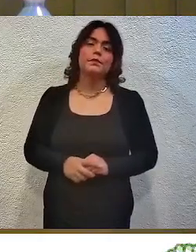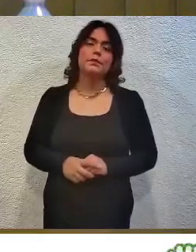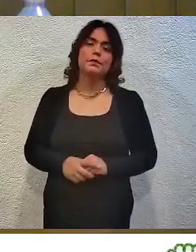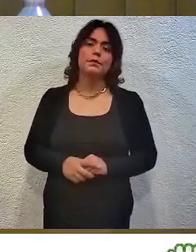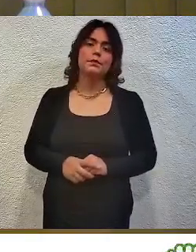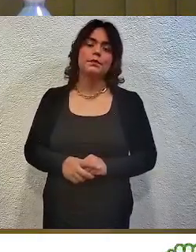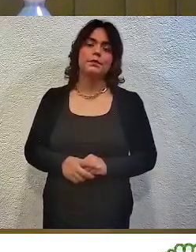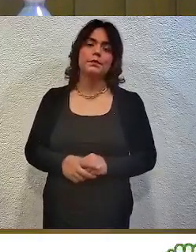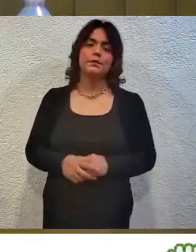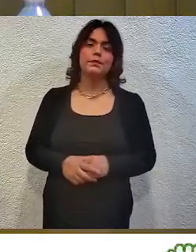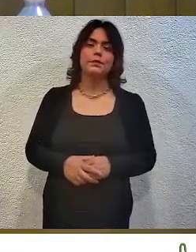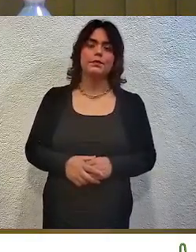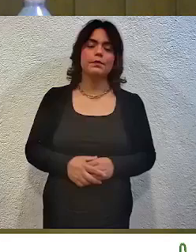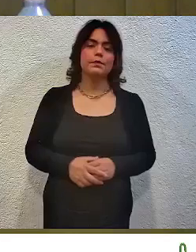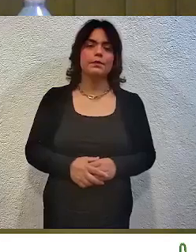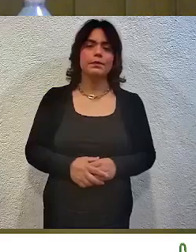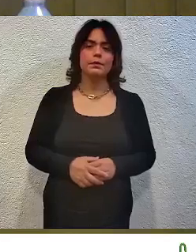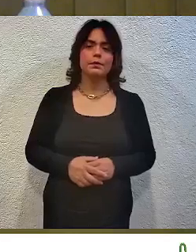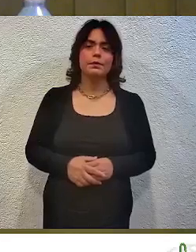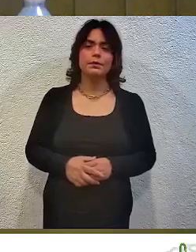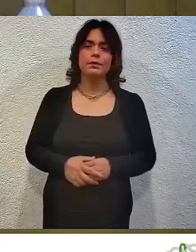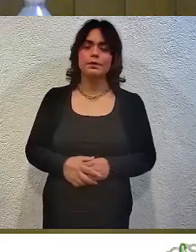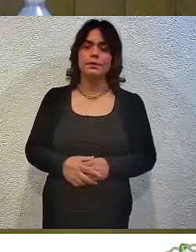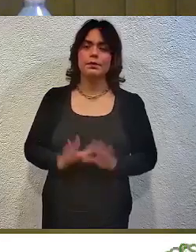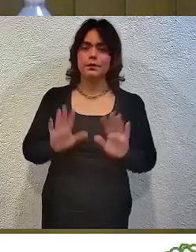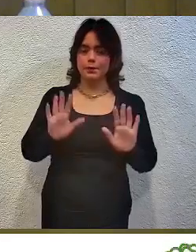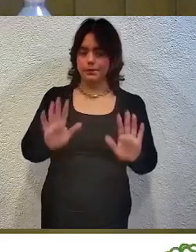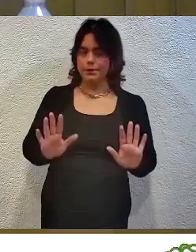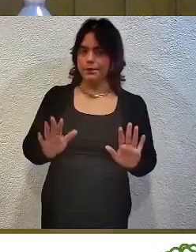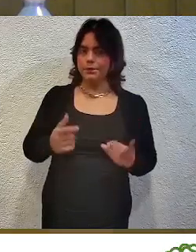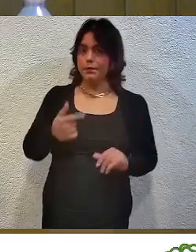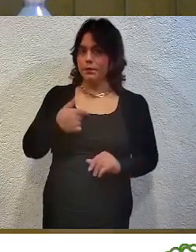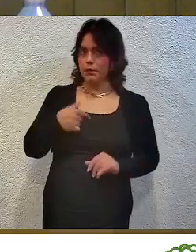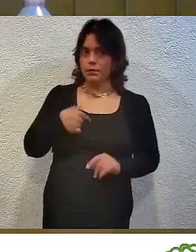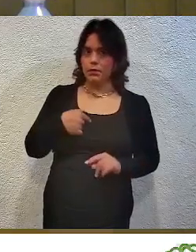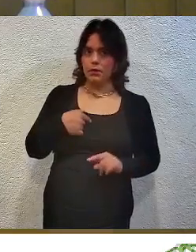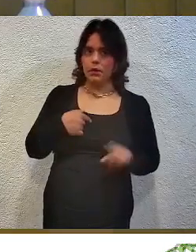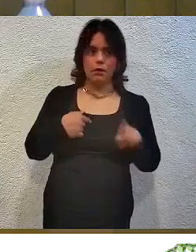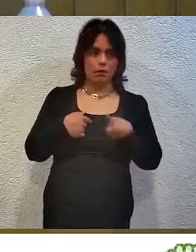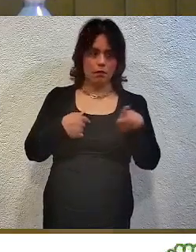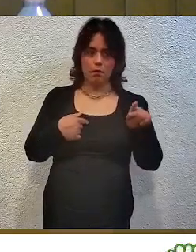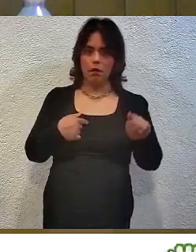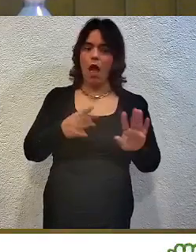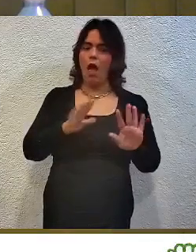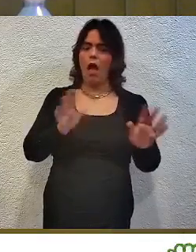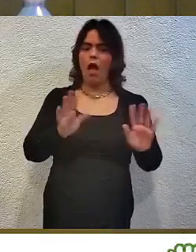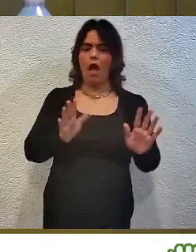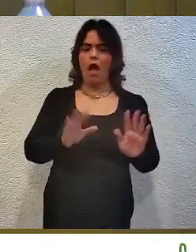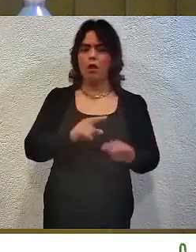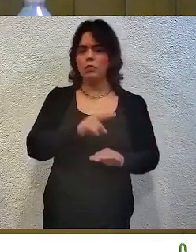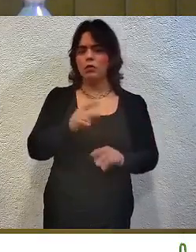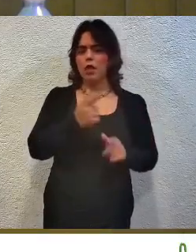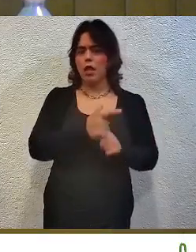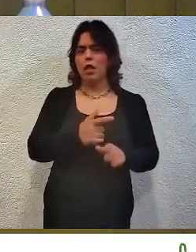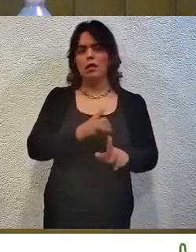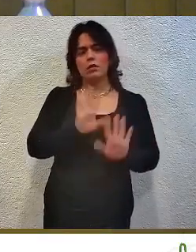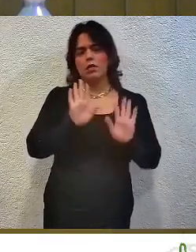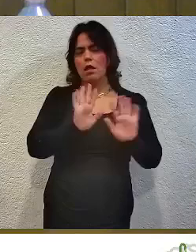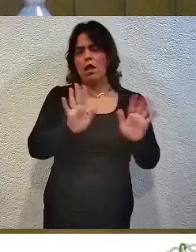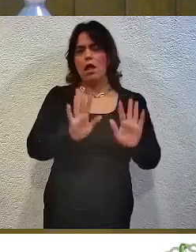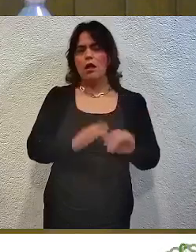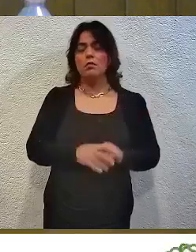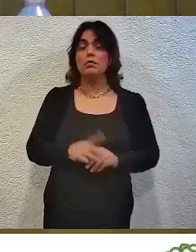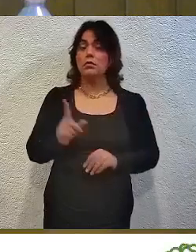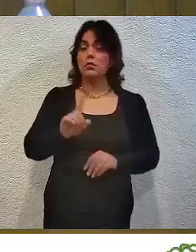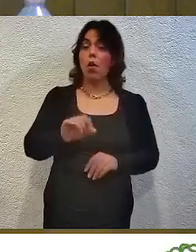Z documentos. No estoy exculpando a nadie, simplemente hubo otras personas a quienes